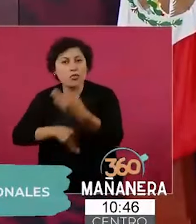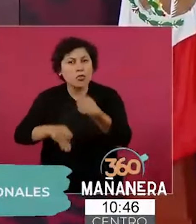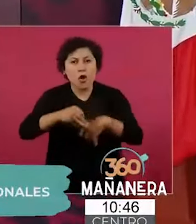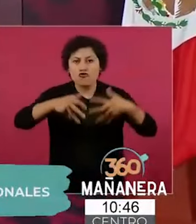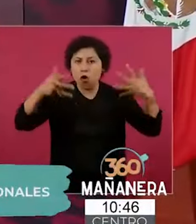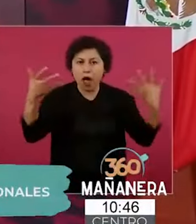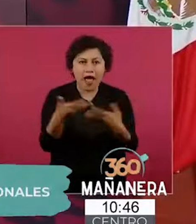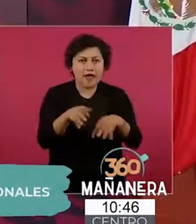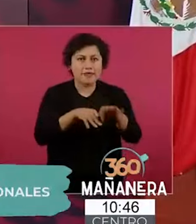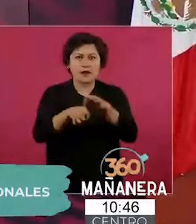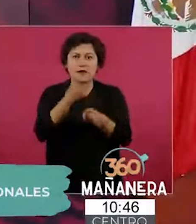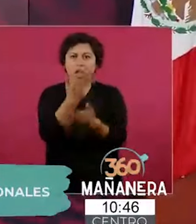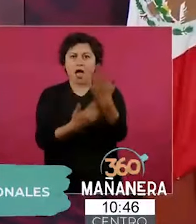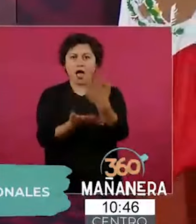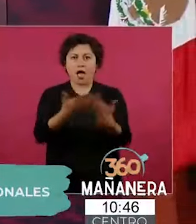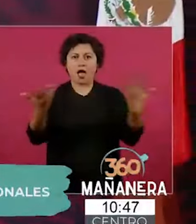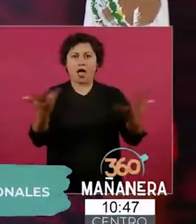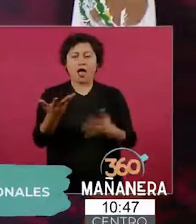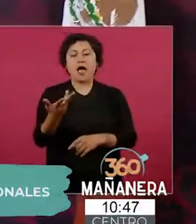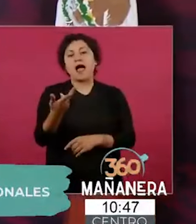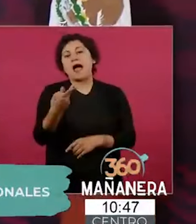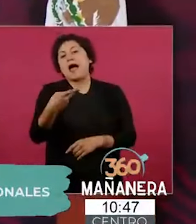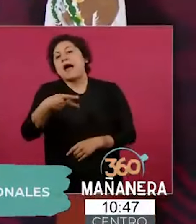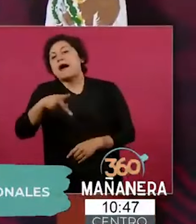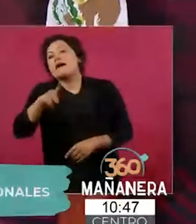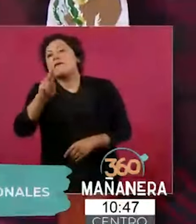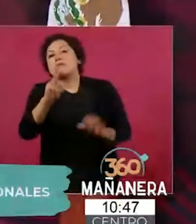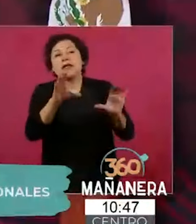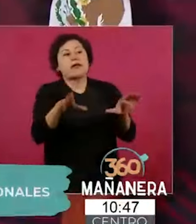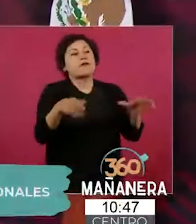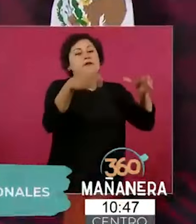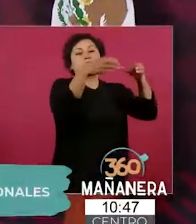Ah Pero quién es el de las relaciones